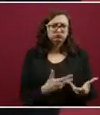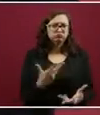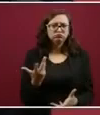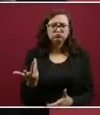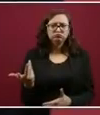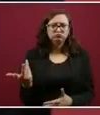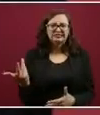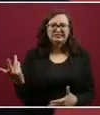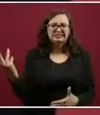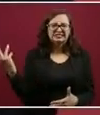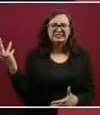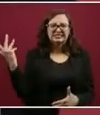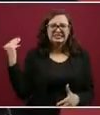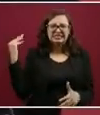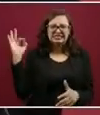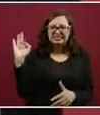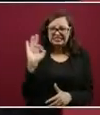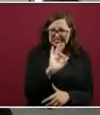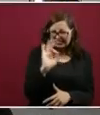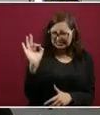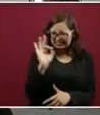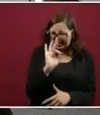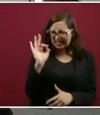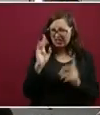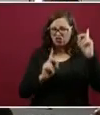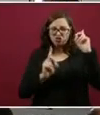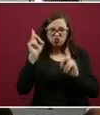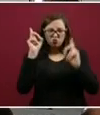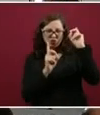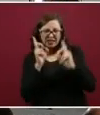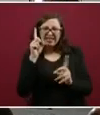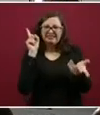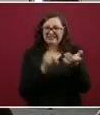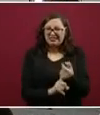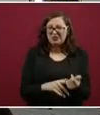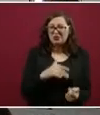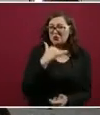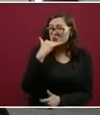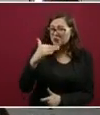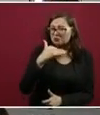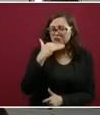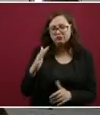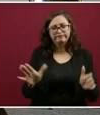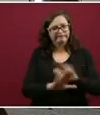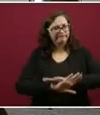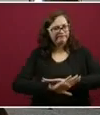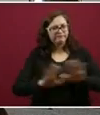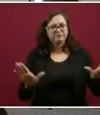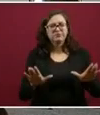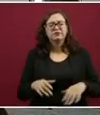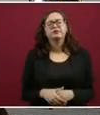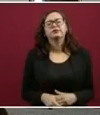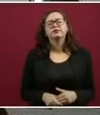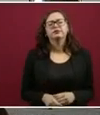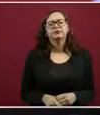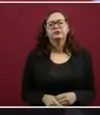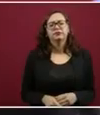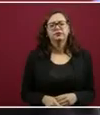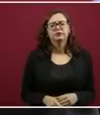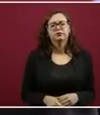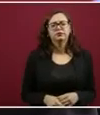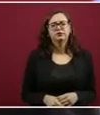menor viso de que pueda haber una situación de corrupción. Por eso es que